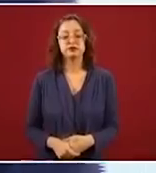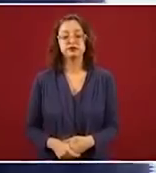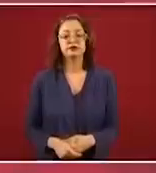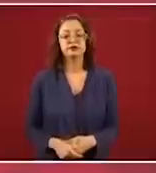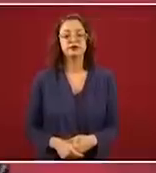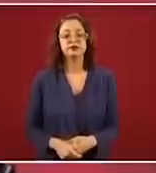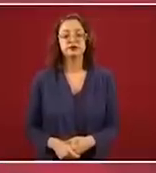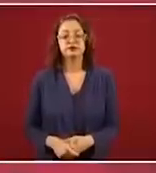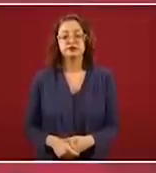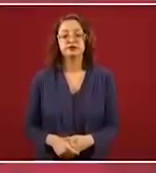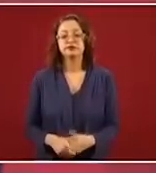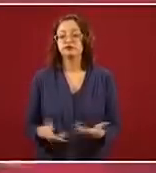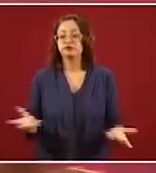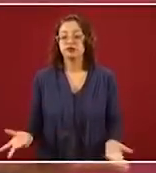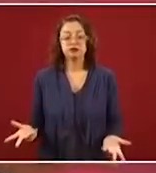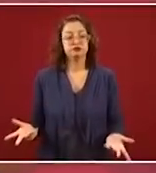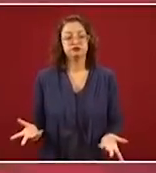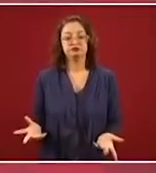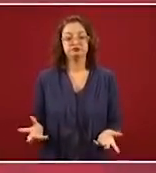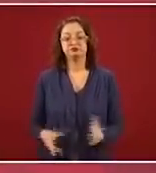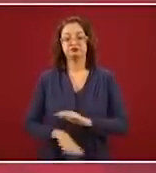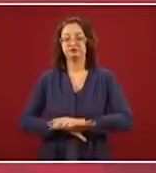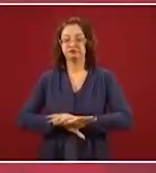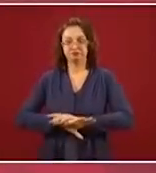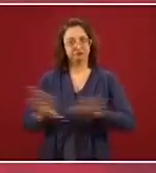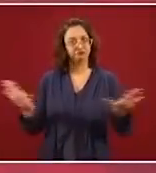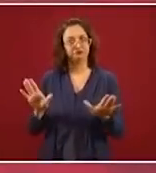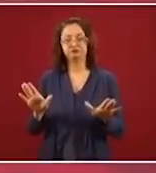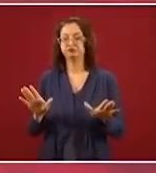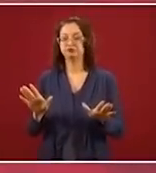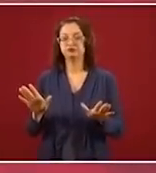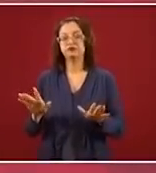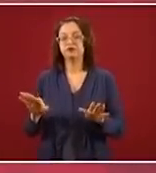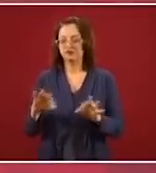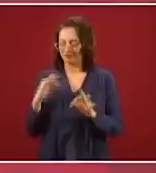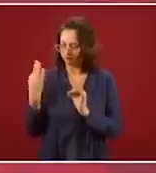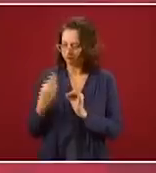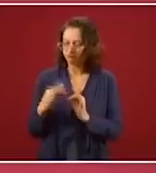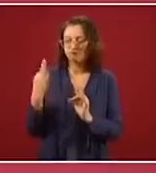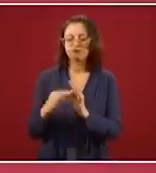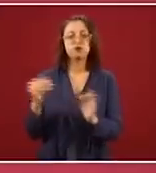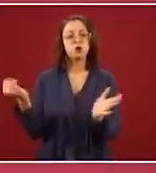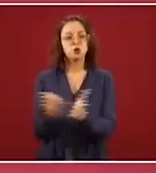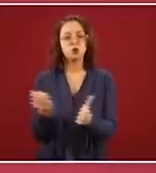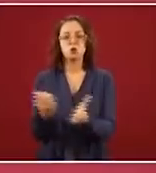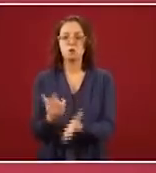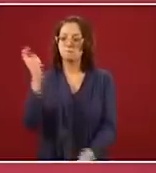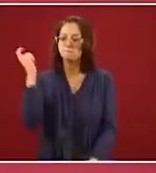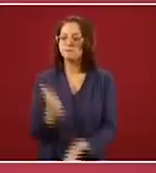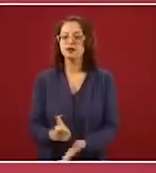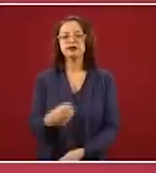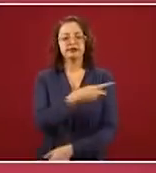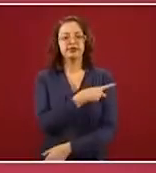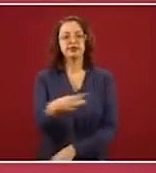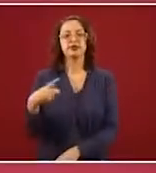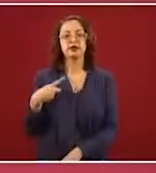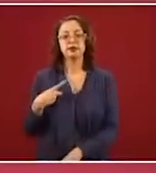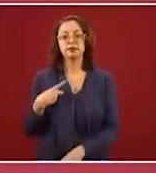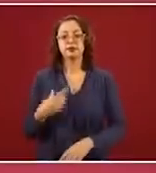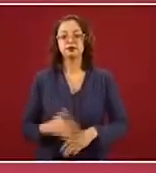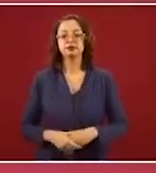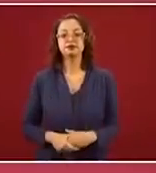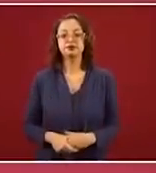ninguna posibilidad, hay que cumplir con los compromisos. ¿Saben que